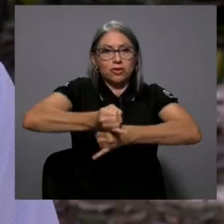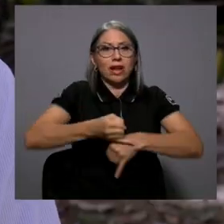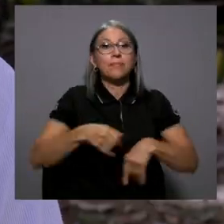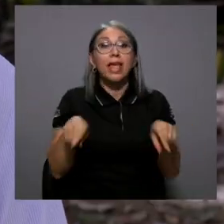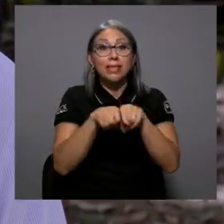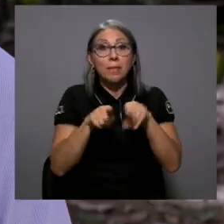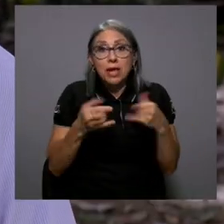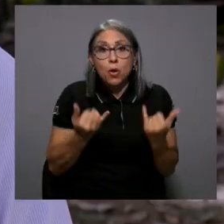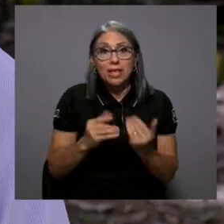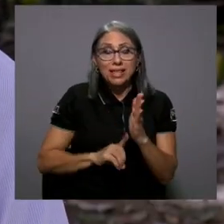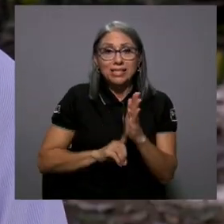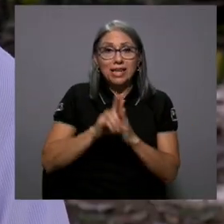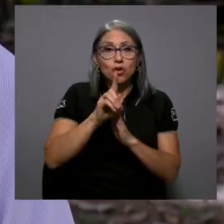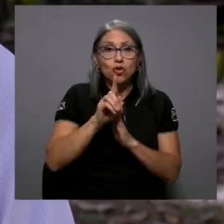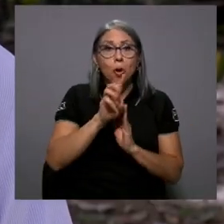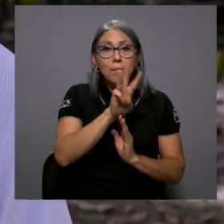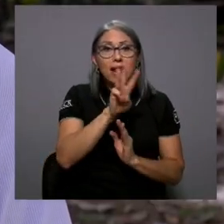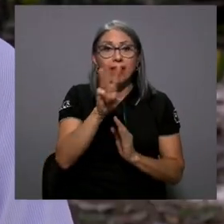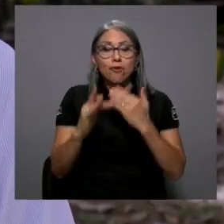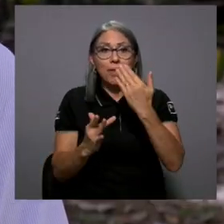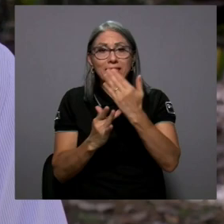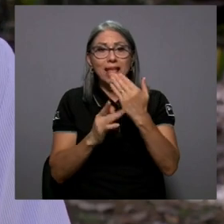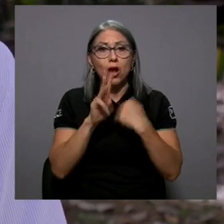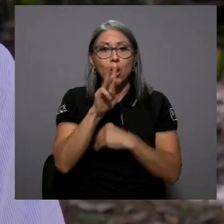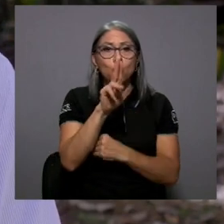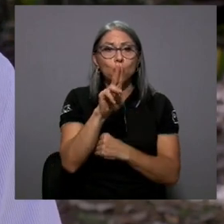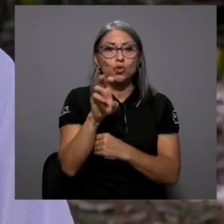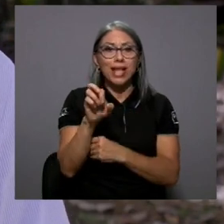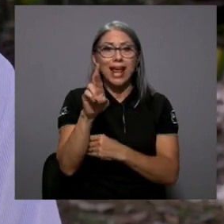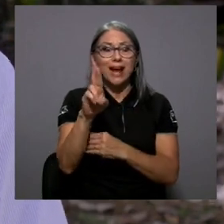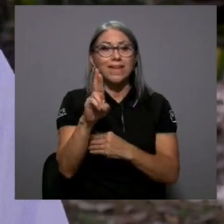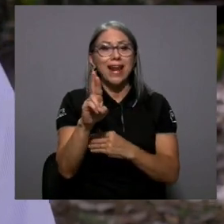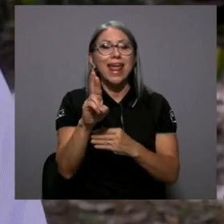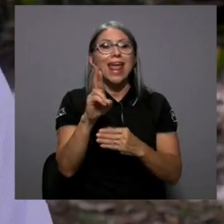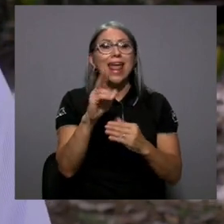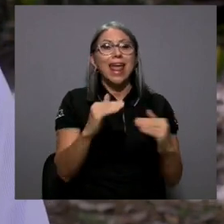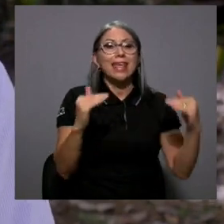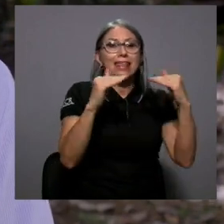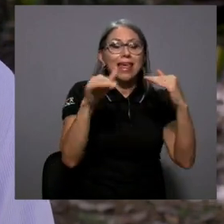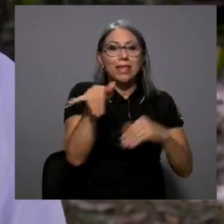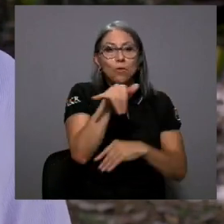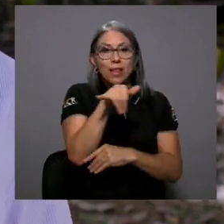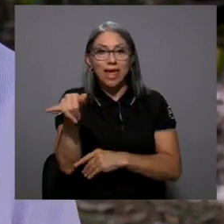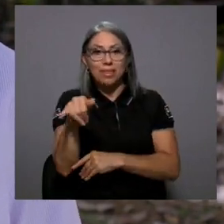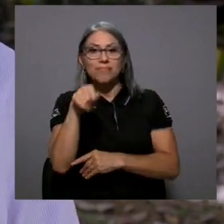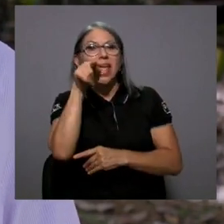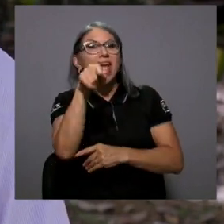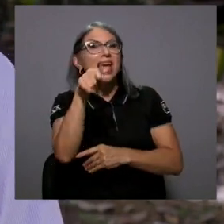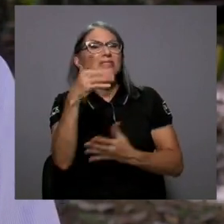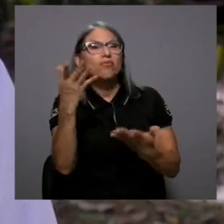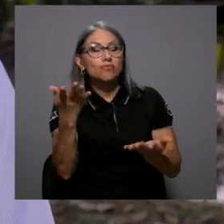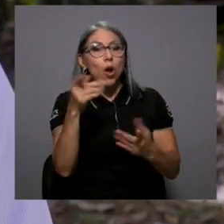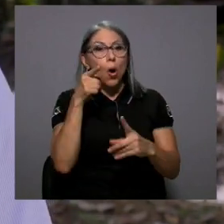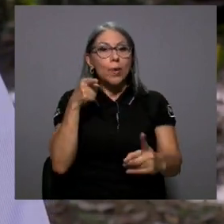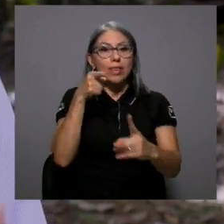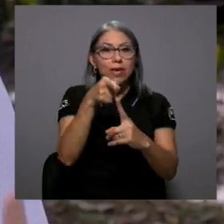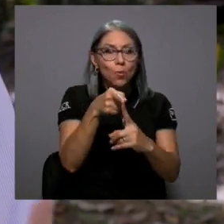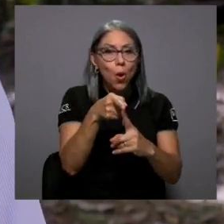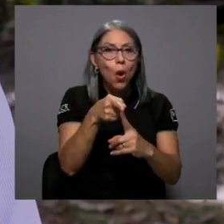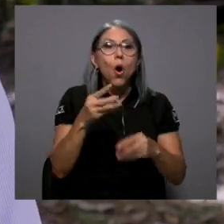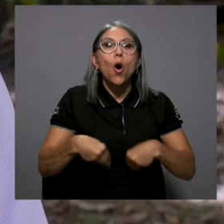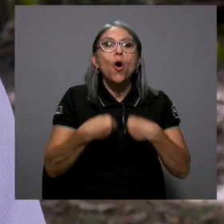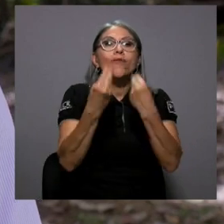También se encuentra en desarrollo la plataforma digital UCR Equidad e Igualdad, un espacio que tiene por objetivo